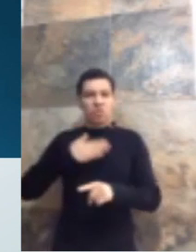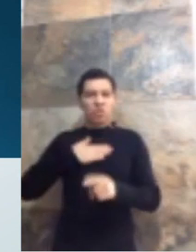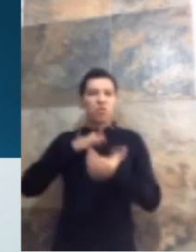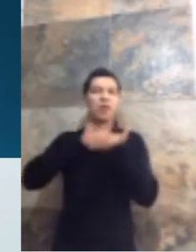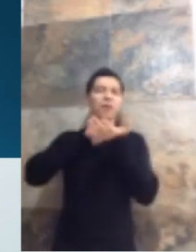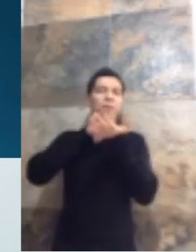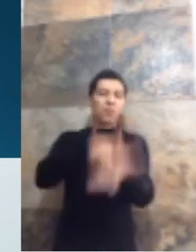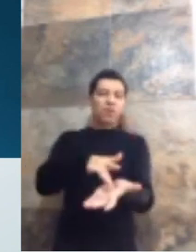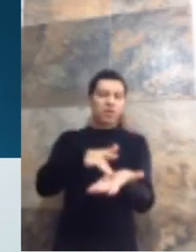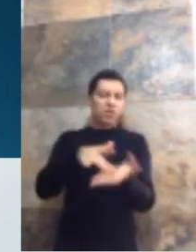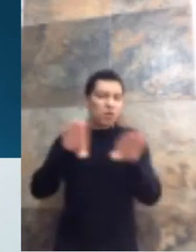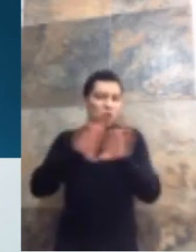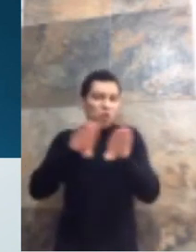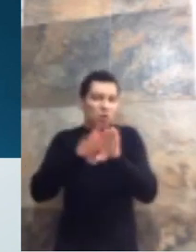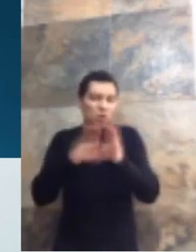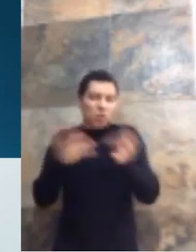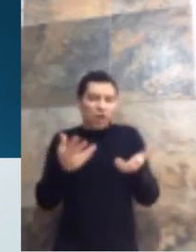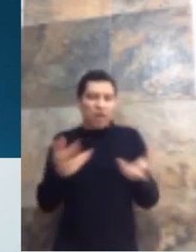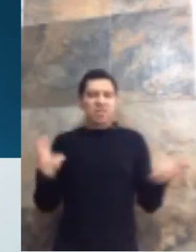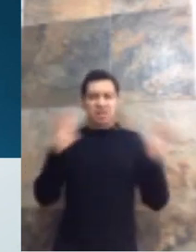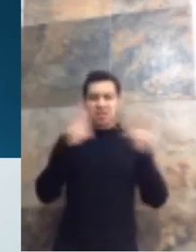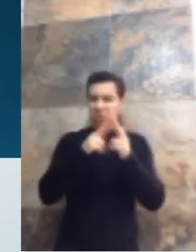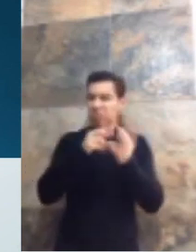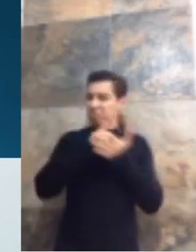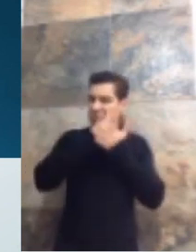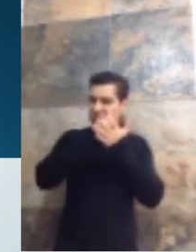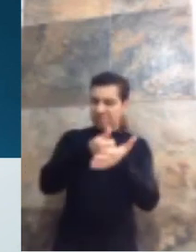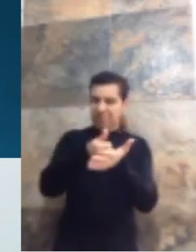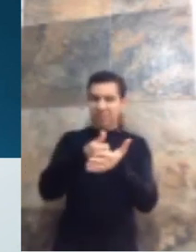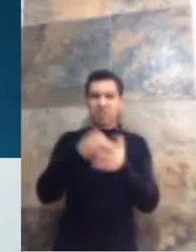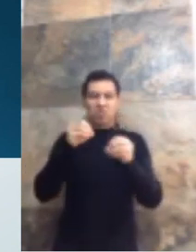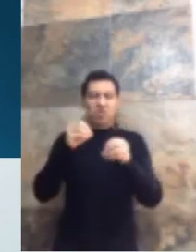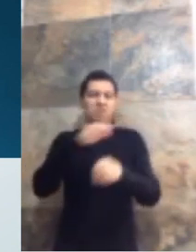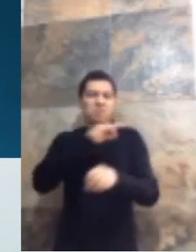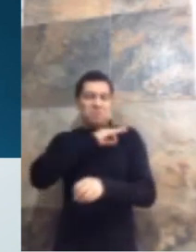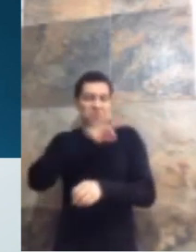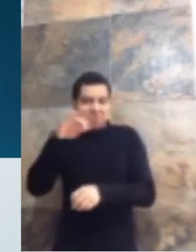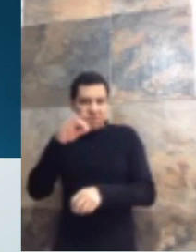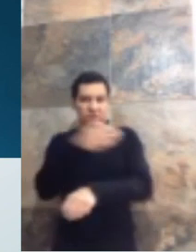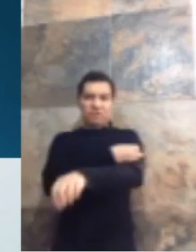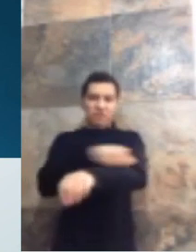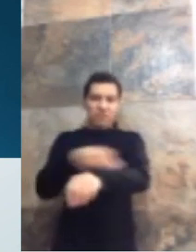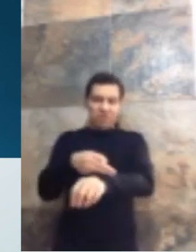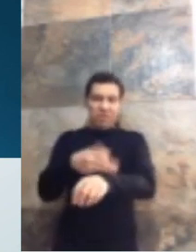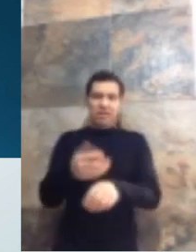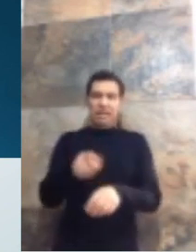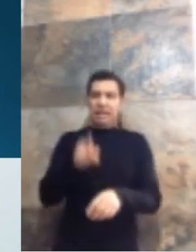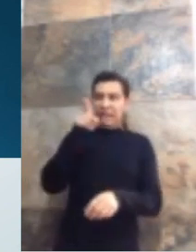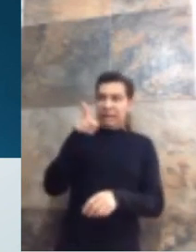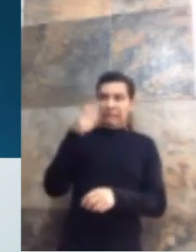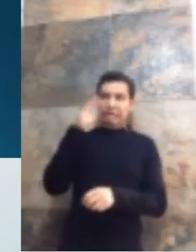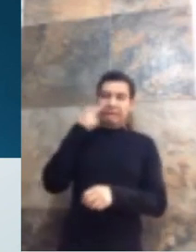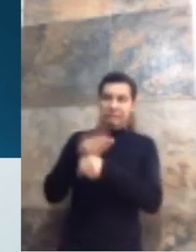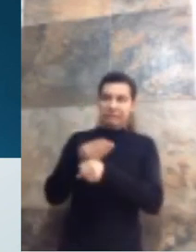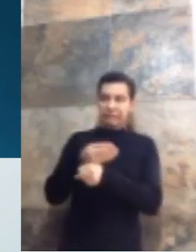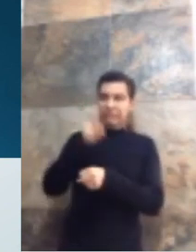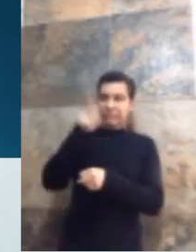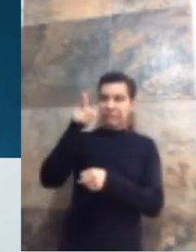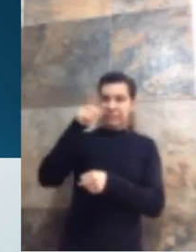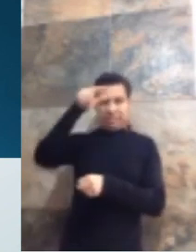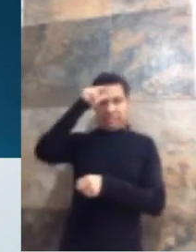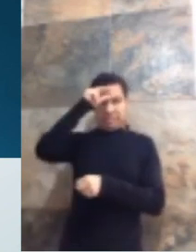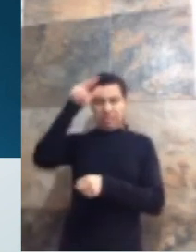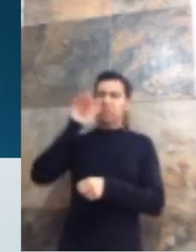líder religioso, puede ser un líder familiar, puede ser un pariente al que se respeta mucho, puede ser un vecino al que